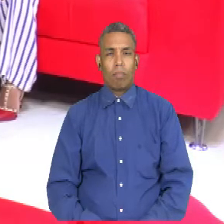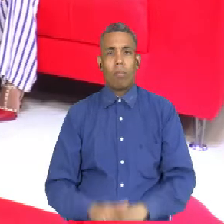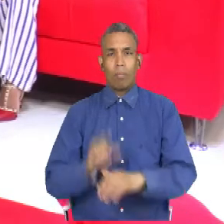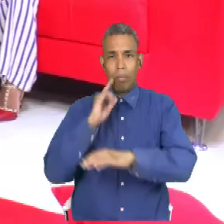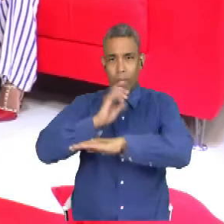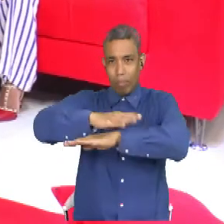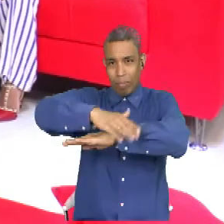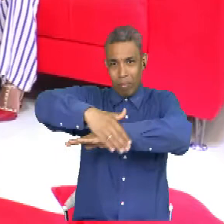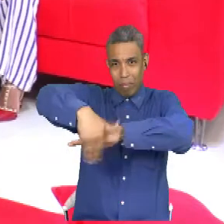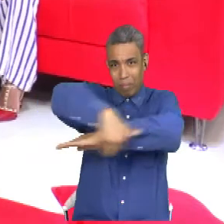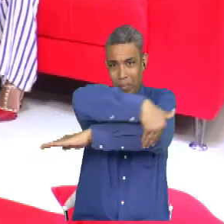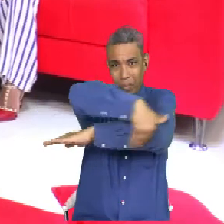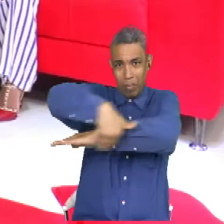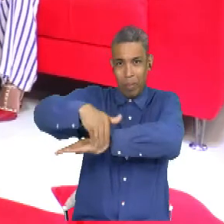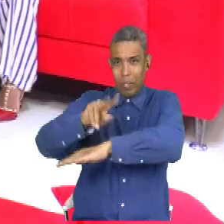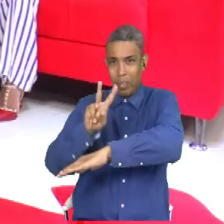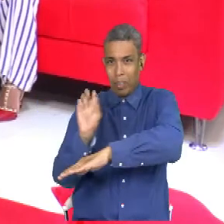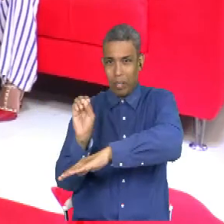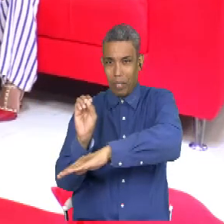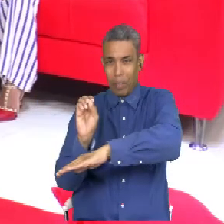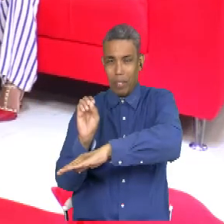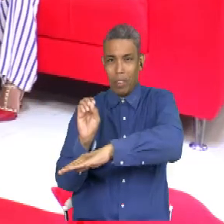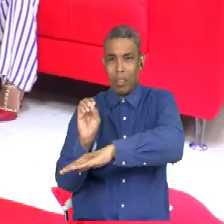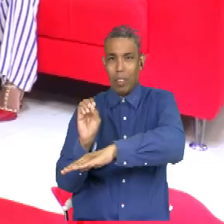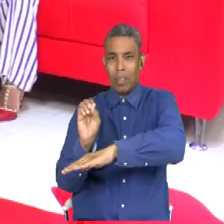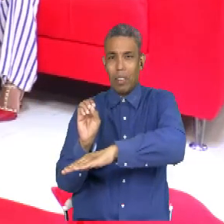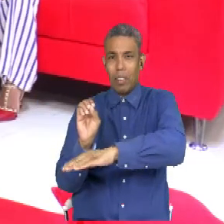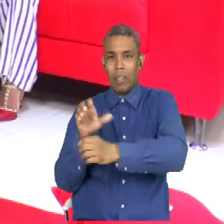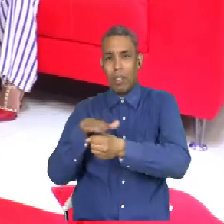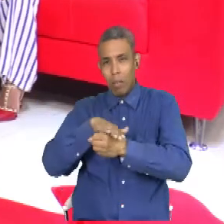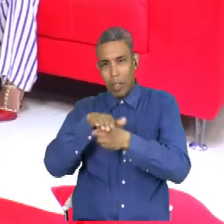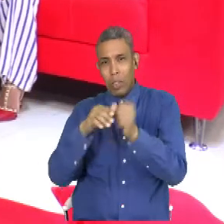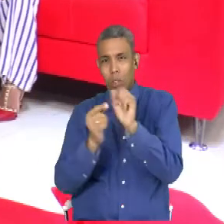20, en Barrio Buenos Aires, y la casa es...